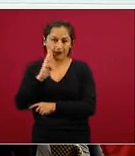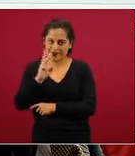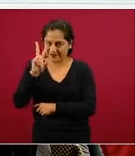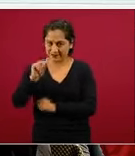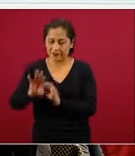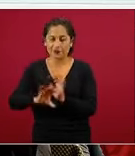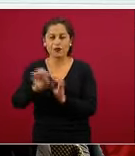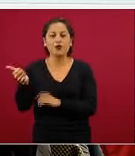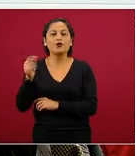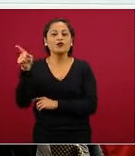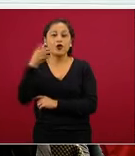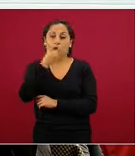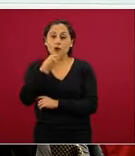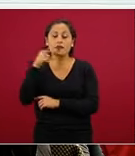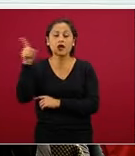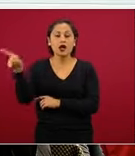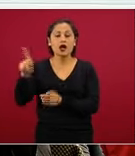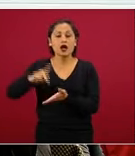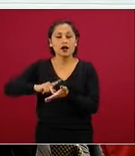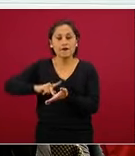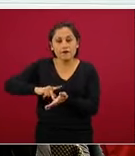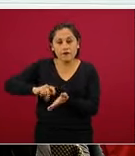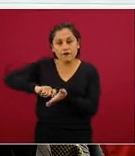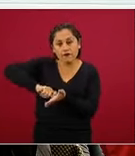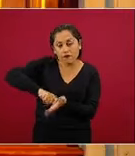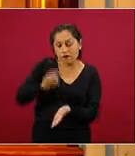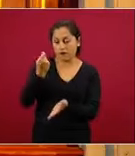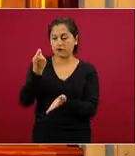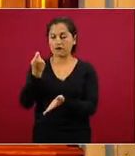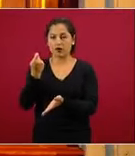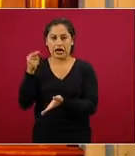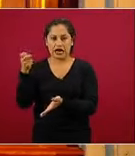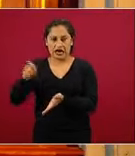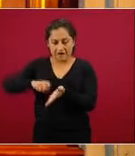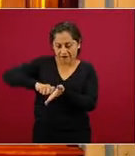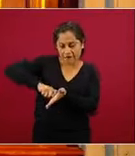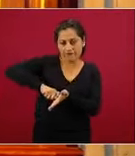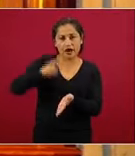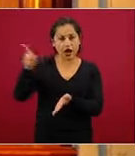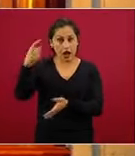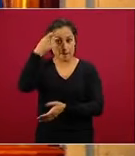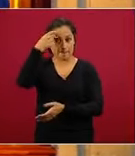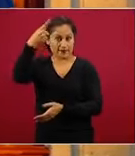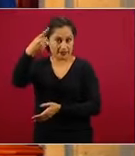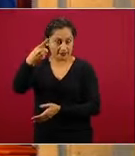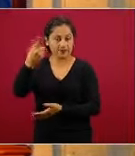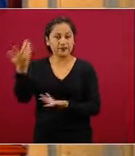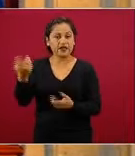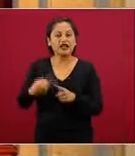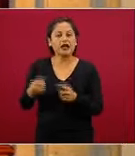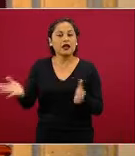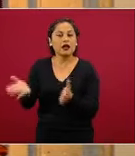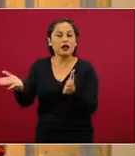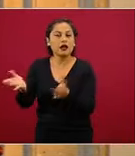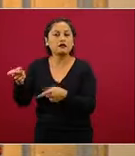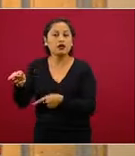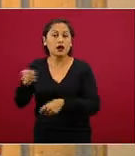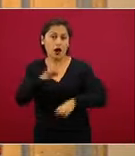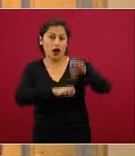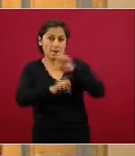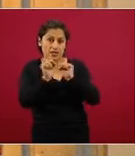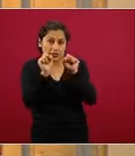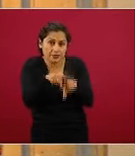fricción. Hasta ese momento no había cómo encender fuego de manera inmediata. Adivinen quién propulsó este invento: la industria